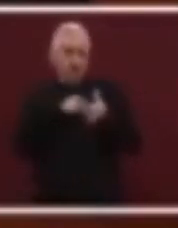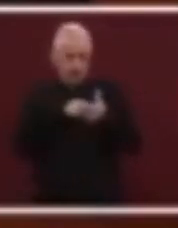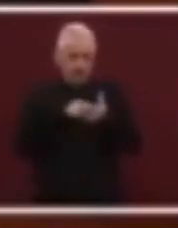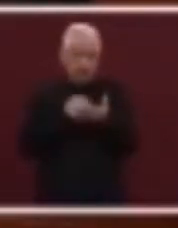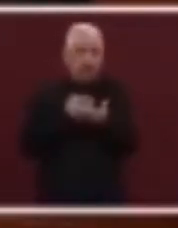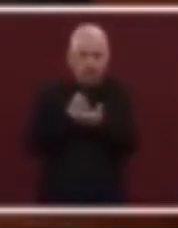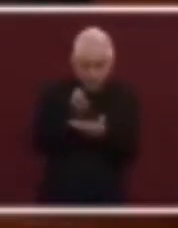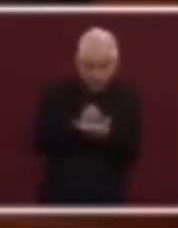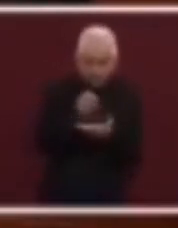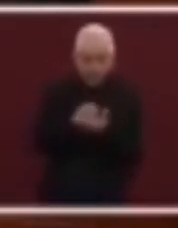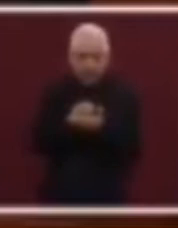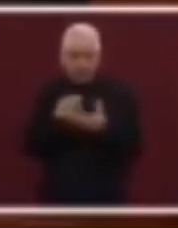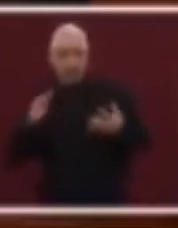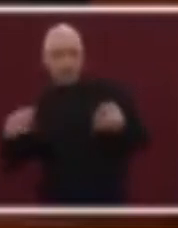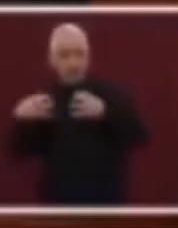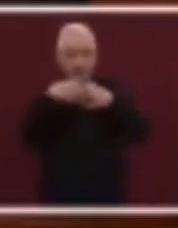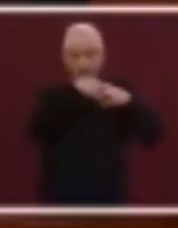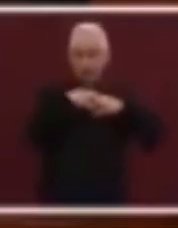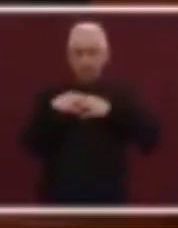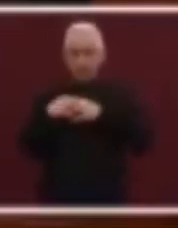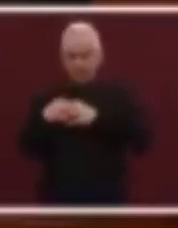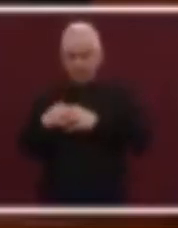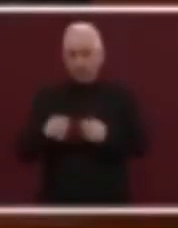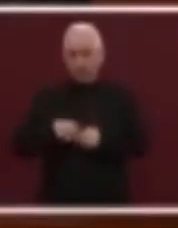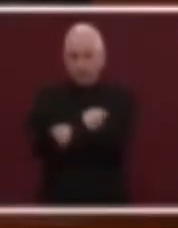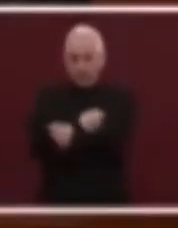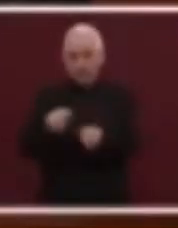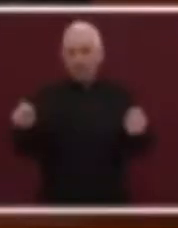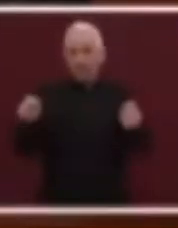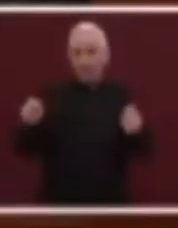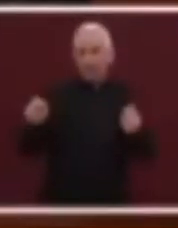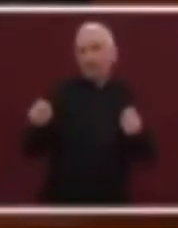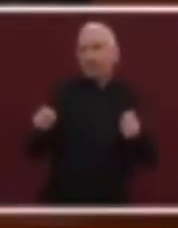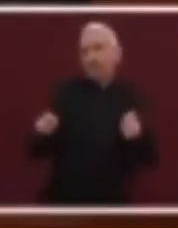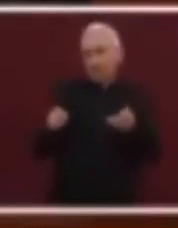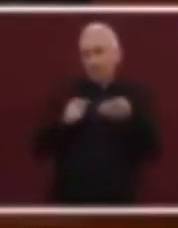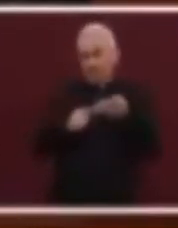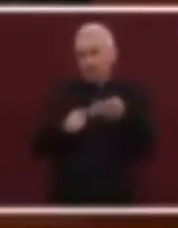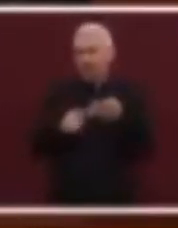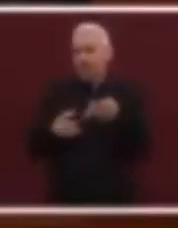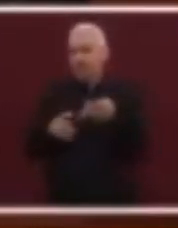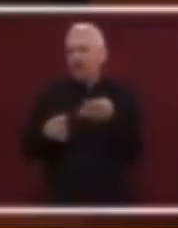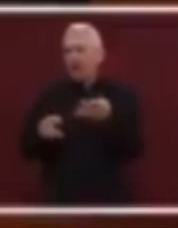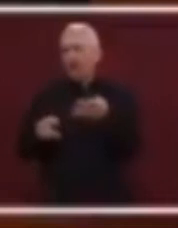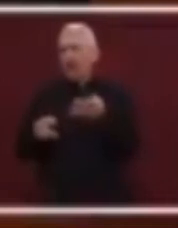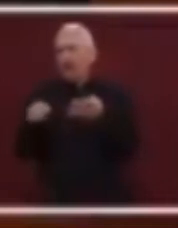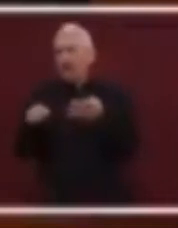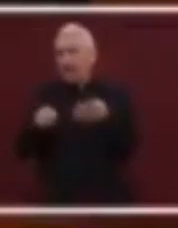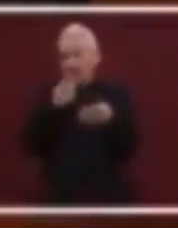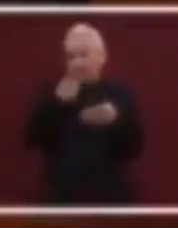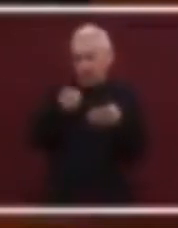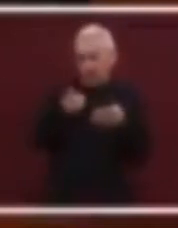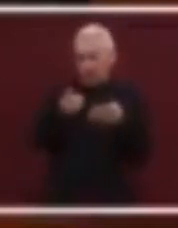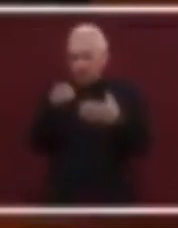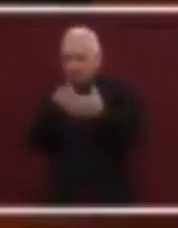significa que no puede existir ninguna barrera que interfiera para no permitirte el acceso a la